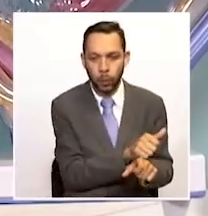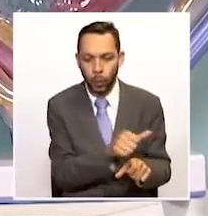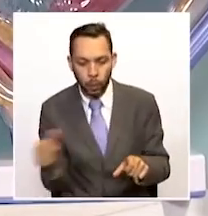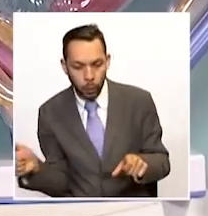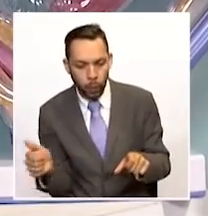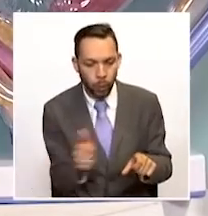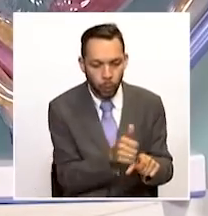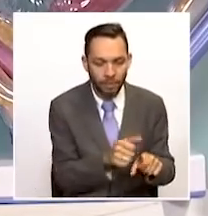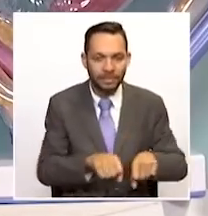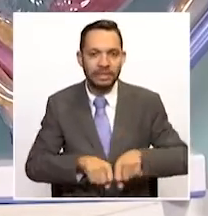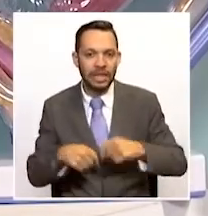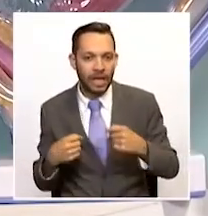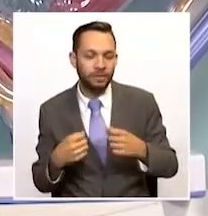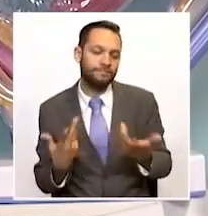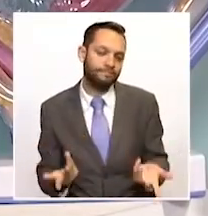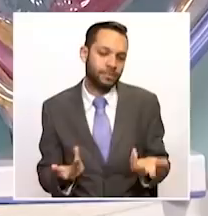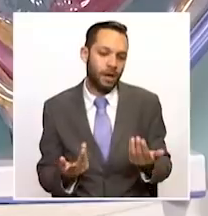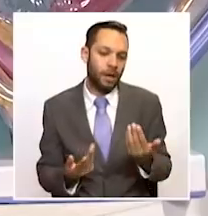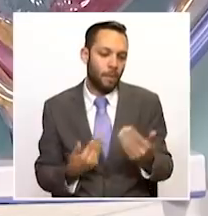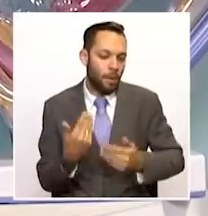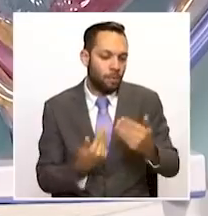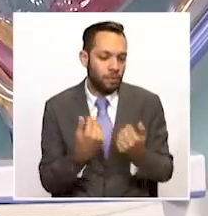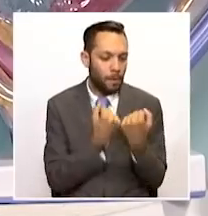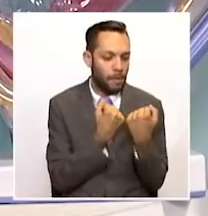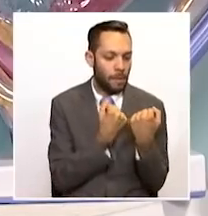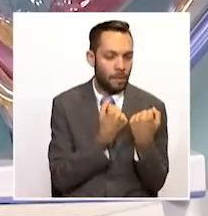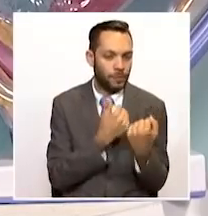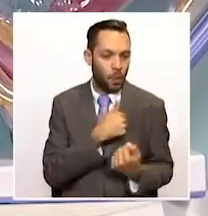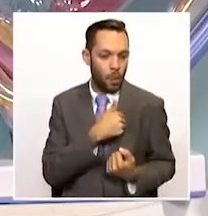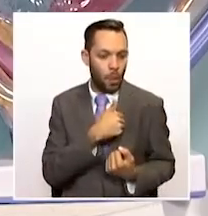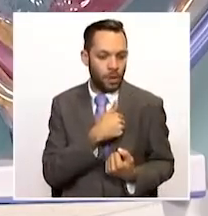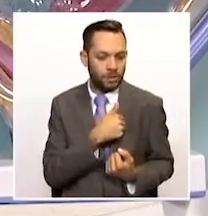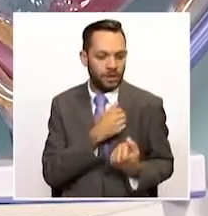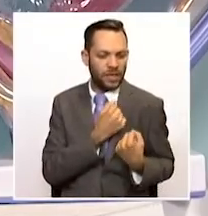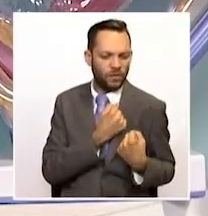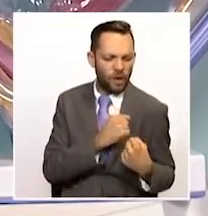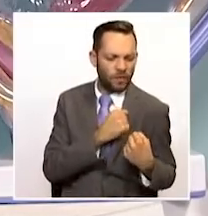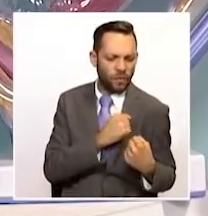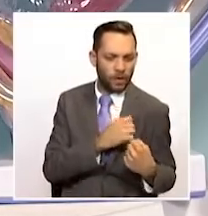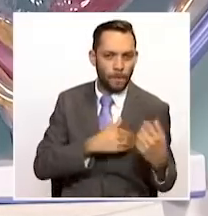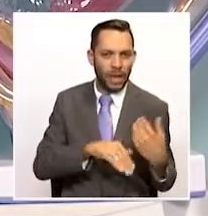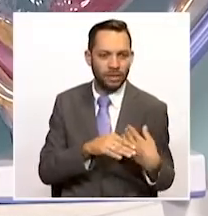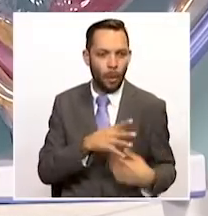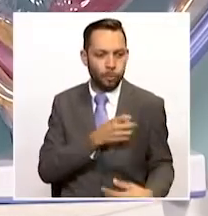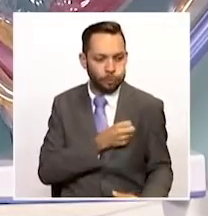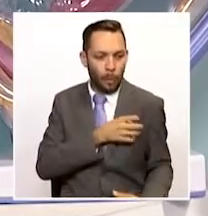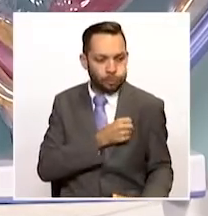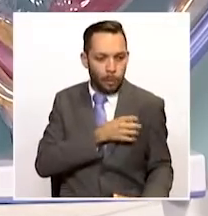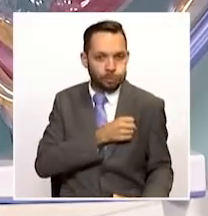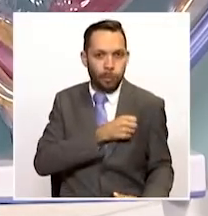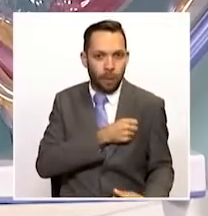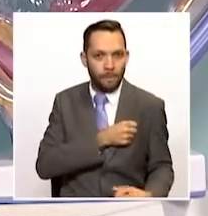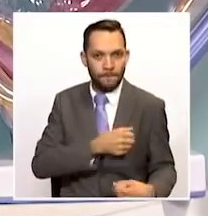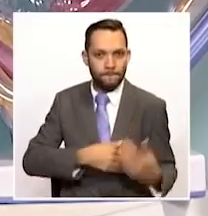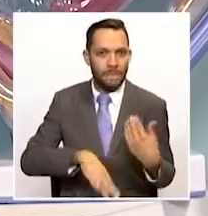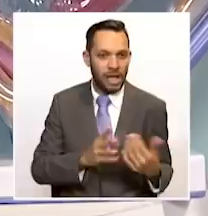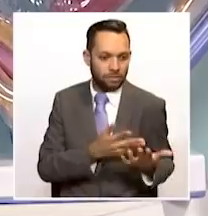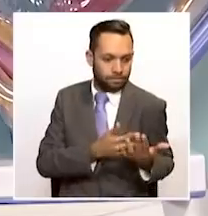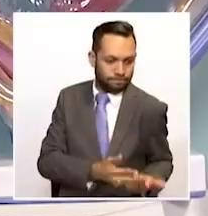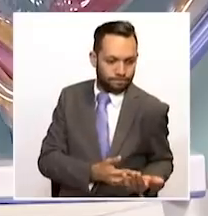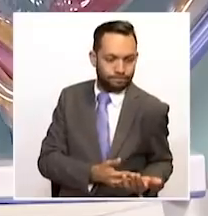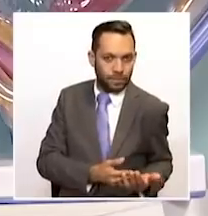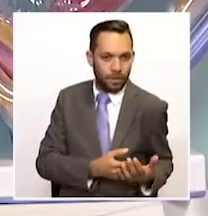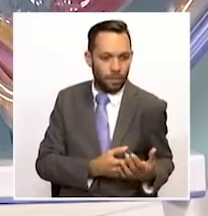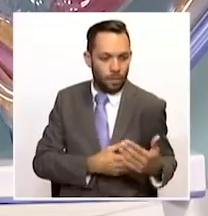entonces bueno entre más estrecha el corazón tiene que hacer más esfuerzo porque tal como le explicó al doctor en el ventrículo derecho